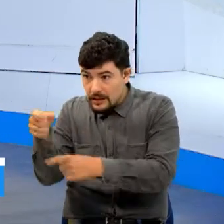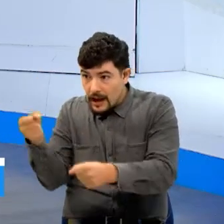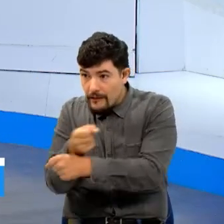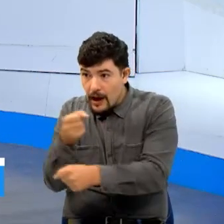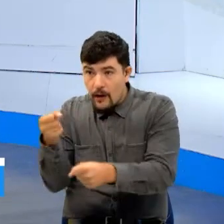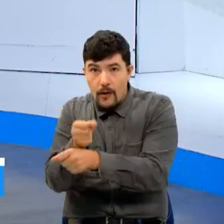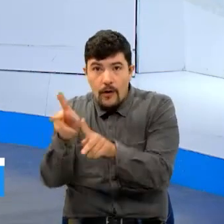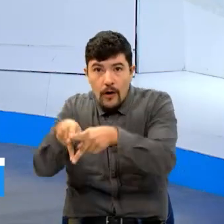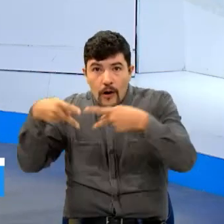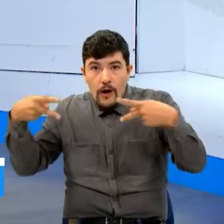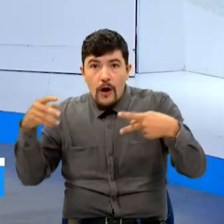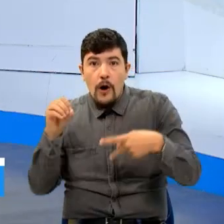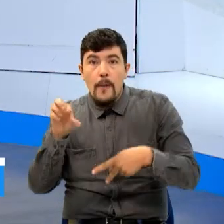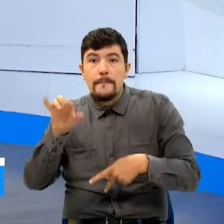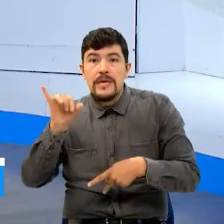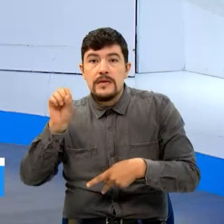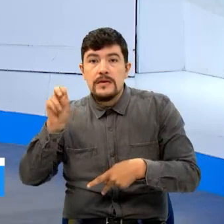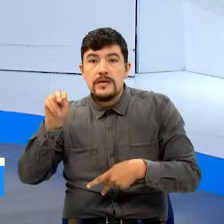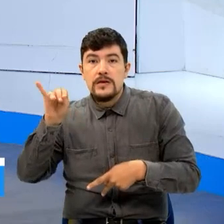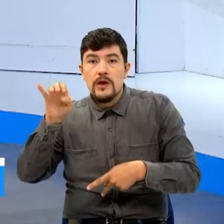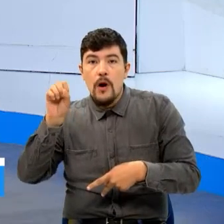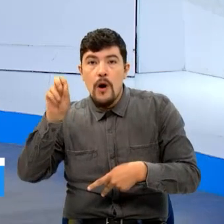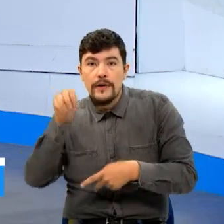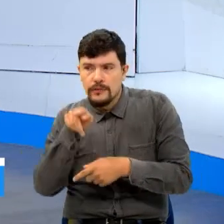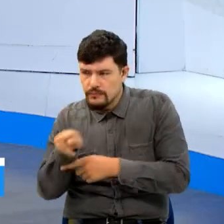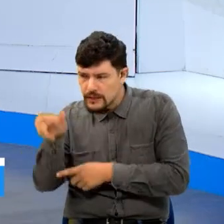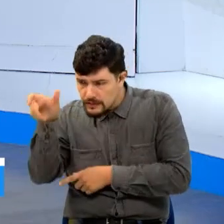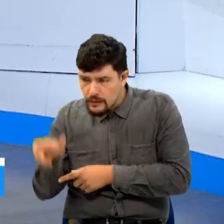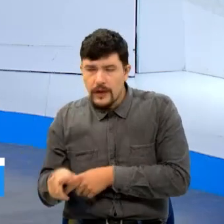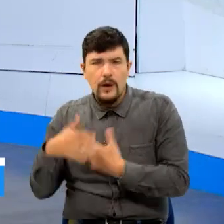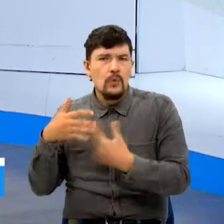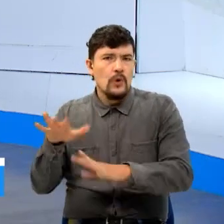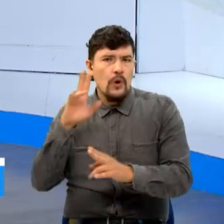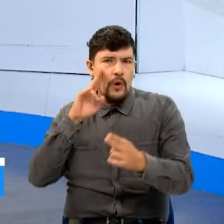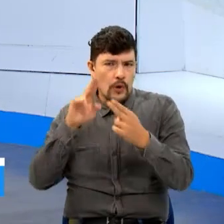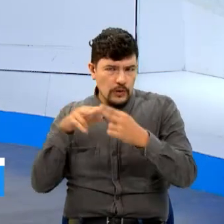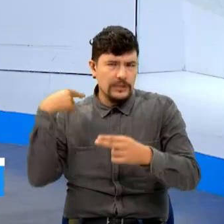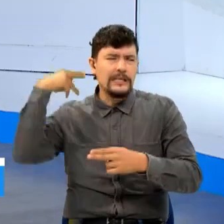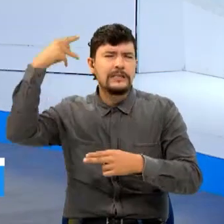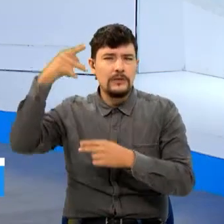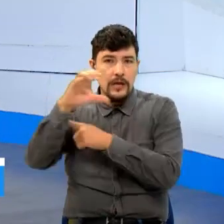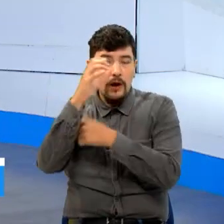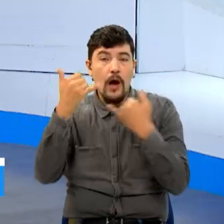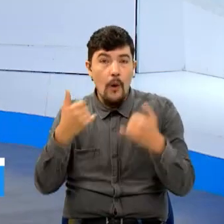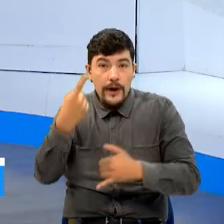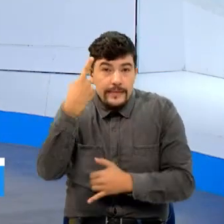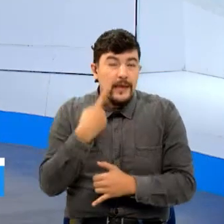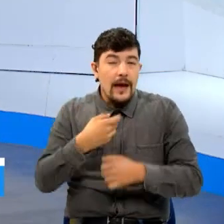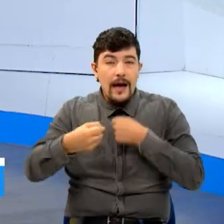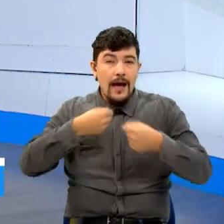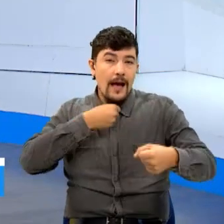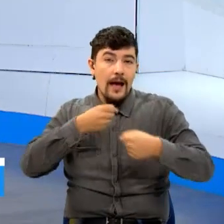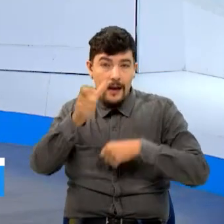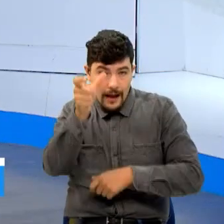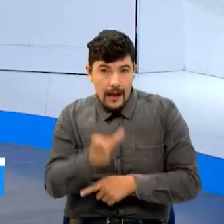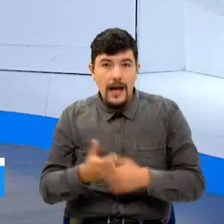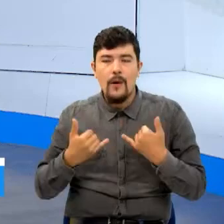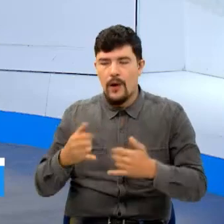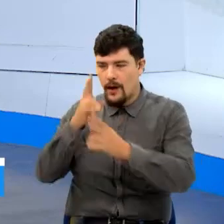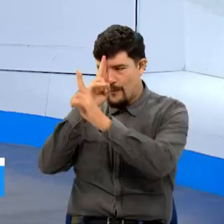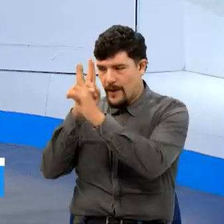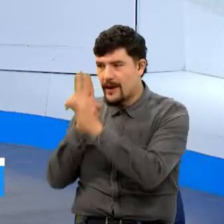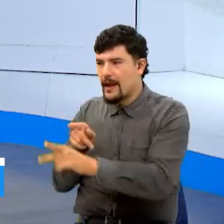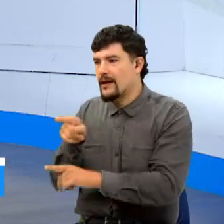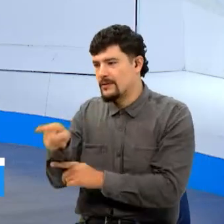Fue testigo de grandes eventos deportivos en este departamento y en Colombia. Hoy, en el Día del Periodista, le rendimos homenaje. Además, vive